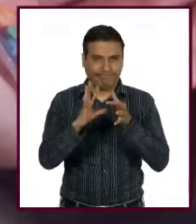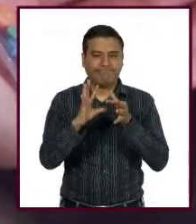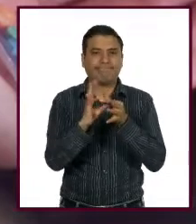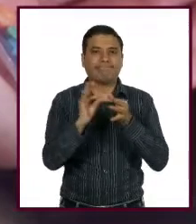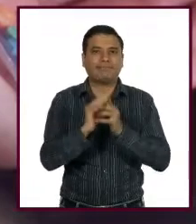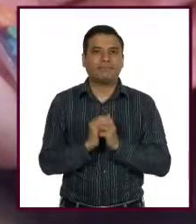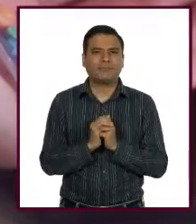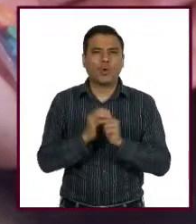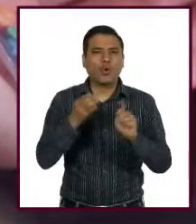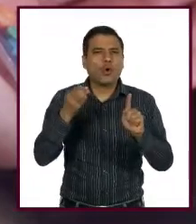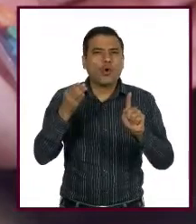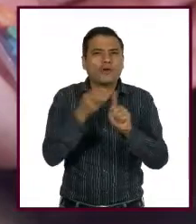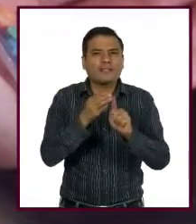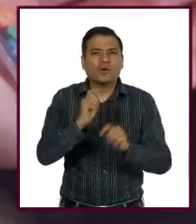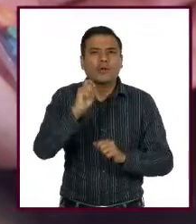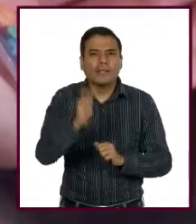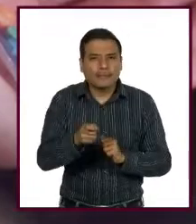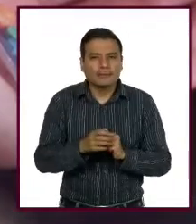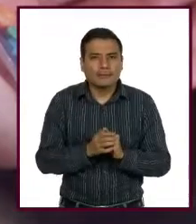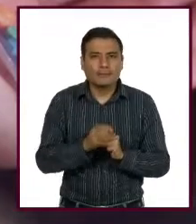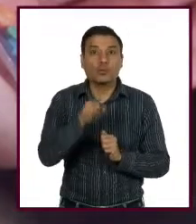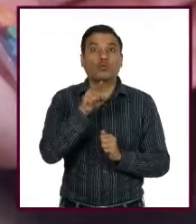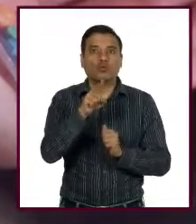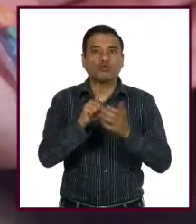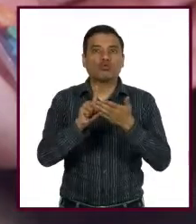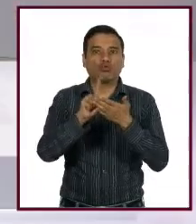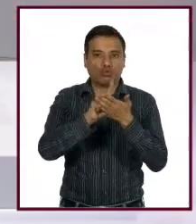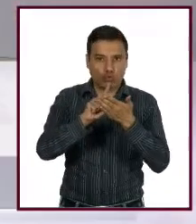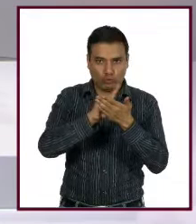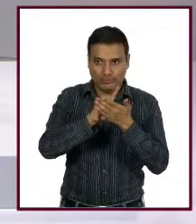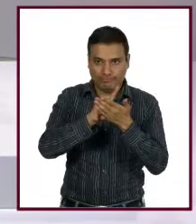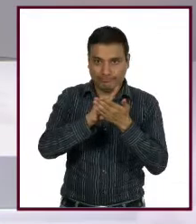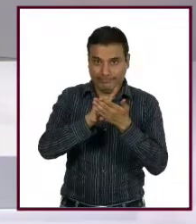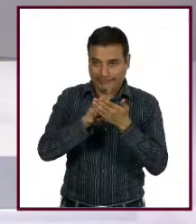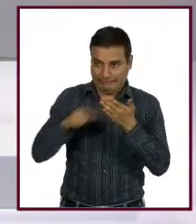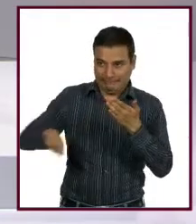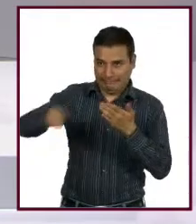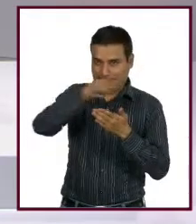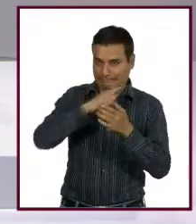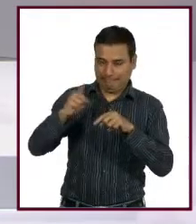tiene un fin, el fin de prevenir y detectar el inicio del consumo. Antes de